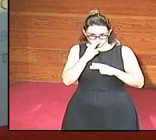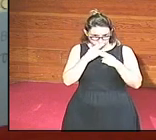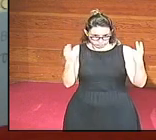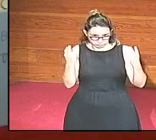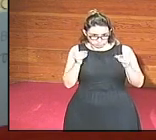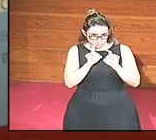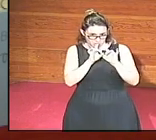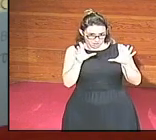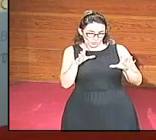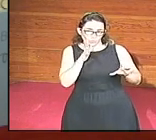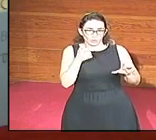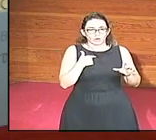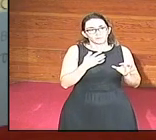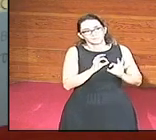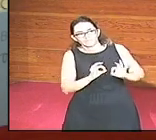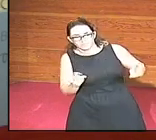filtros.